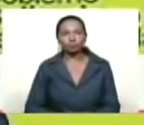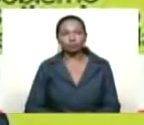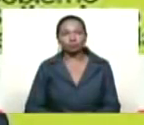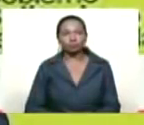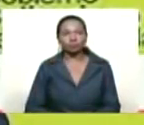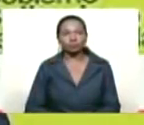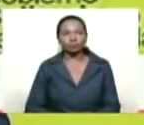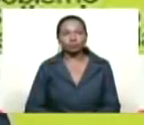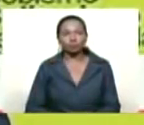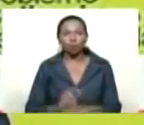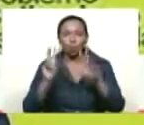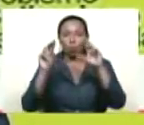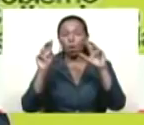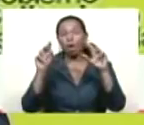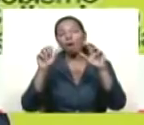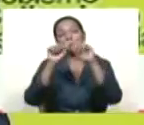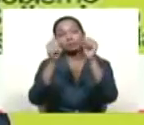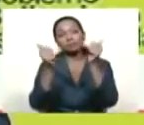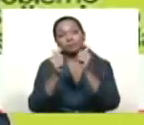de un nuevo sistema